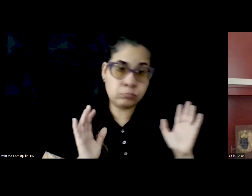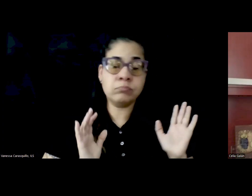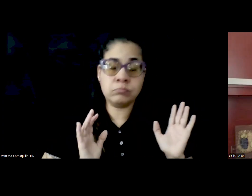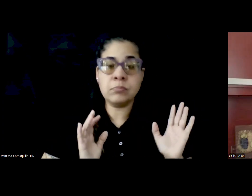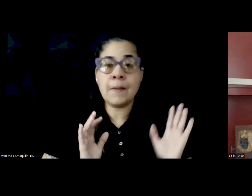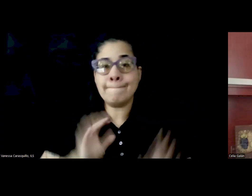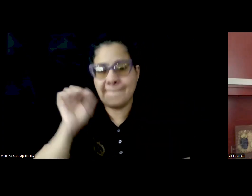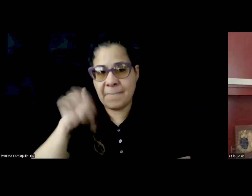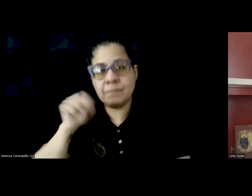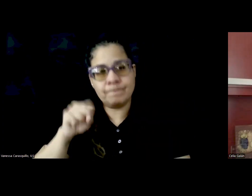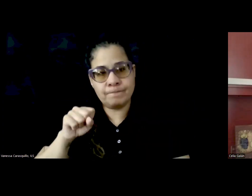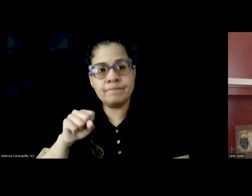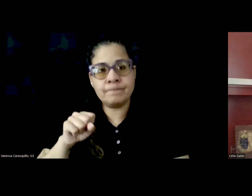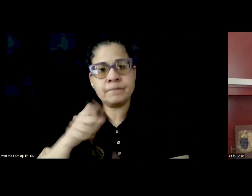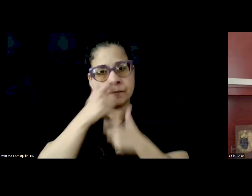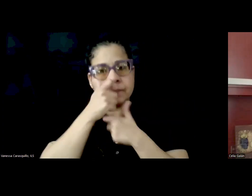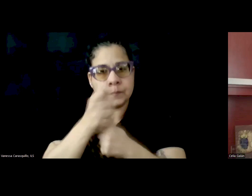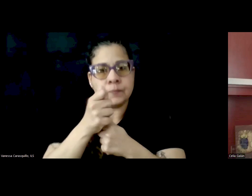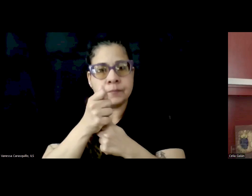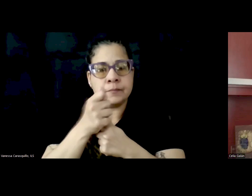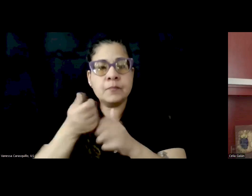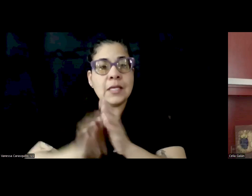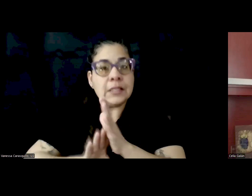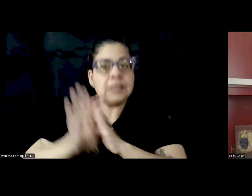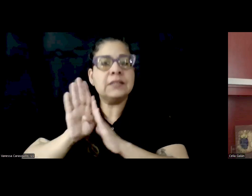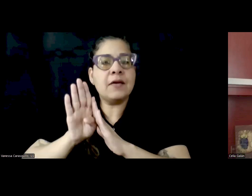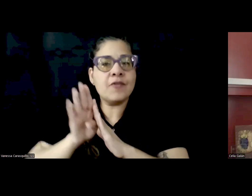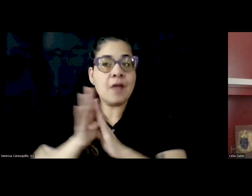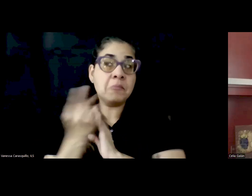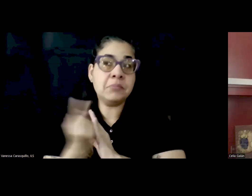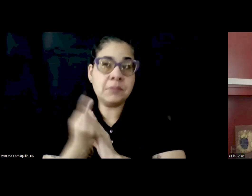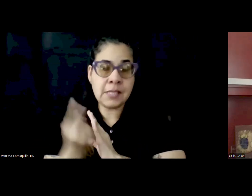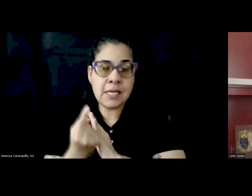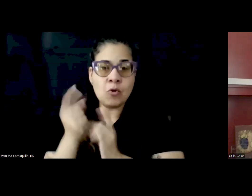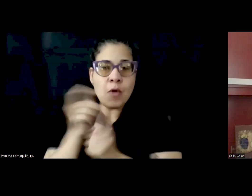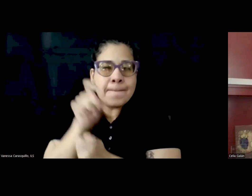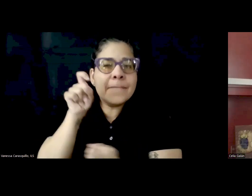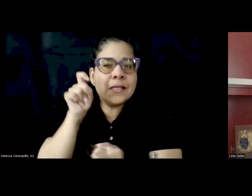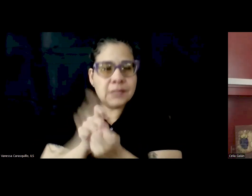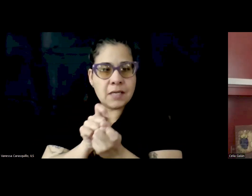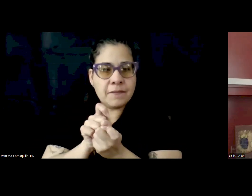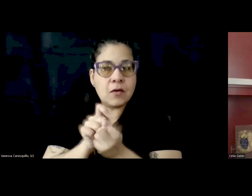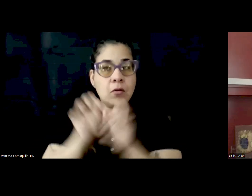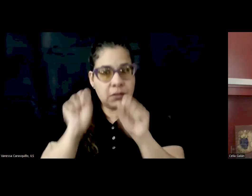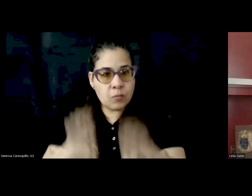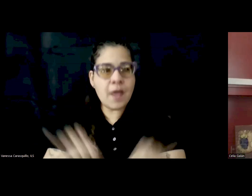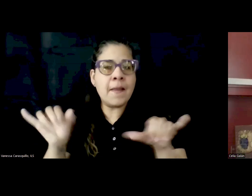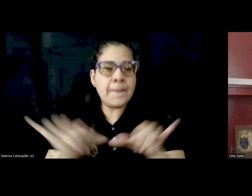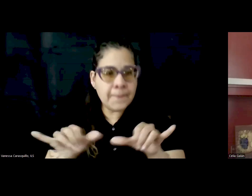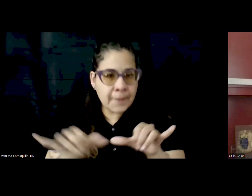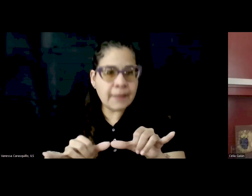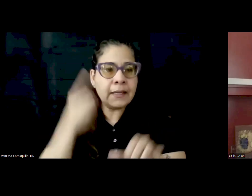sería interesante poder desarrollar un instrumento que sea más específico y pueda ser medible para